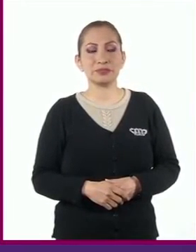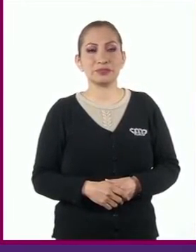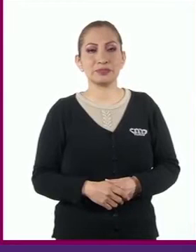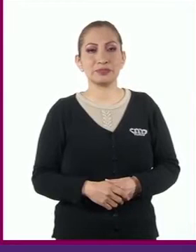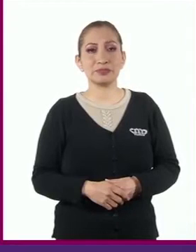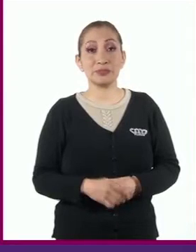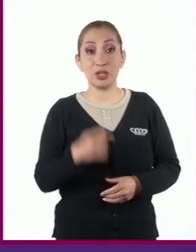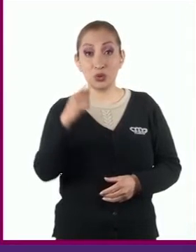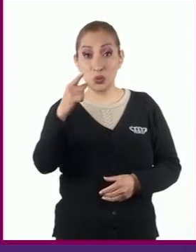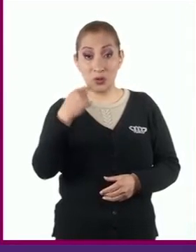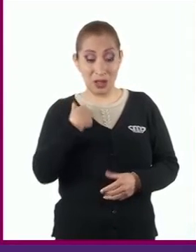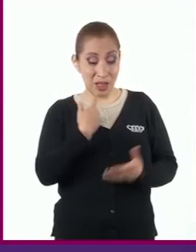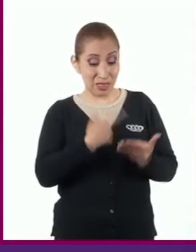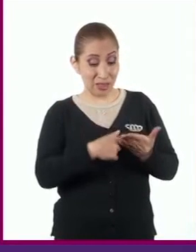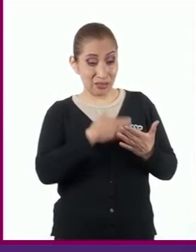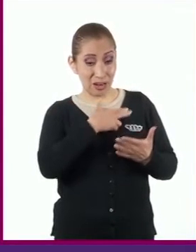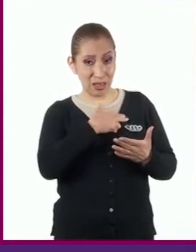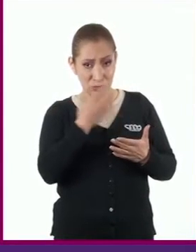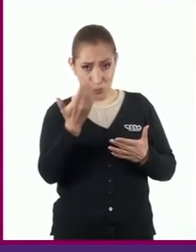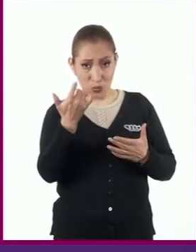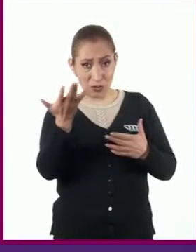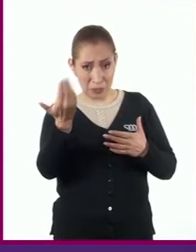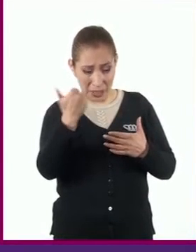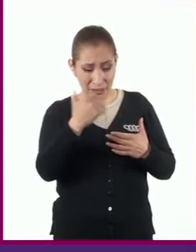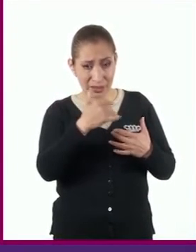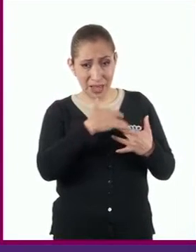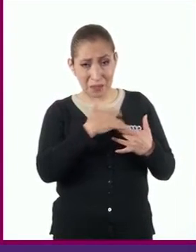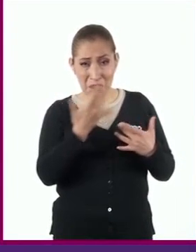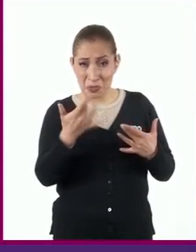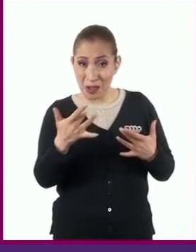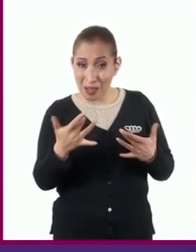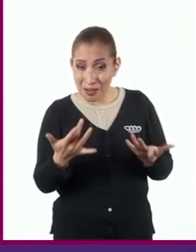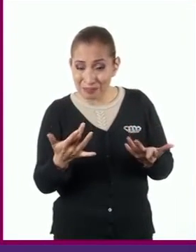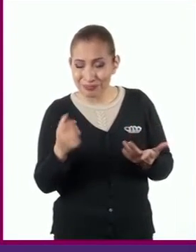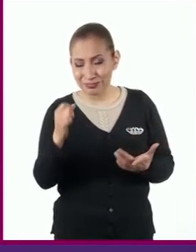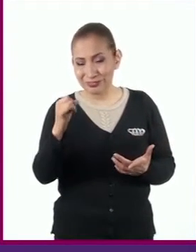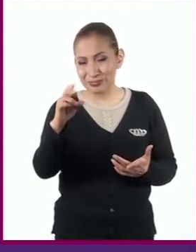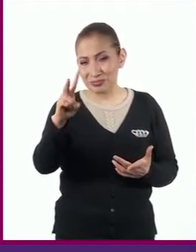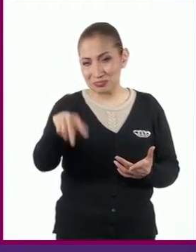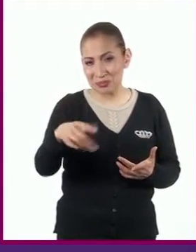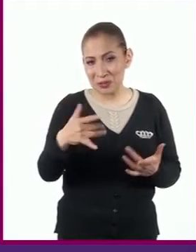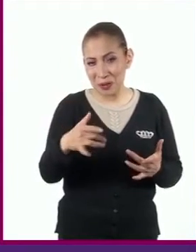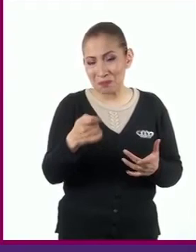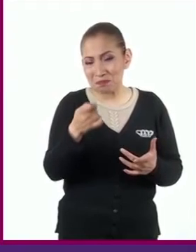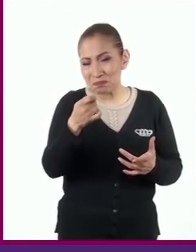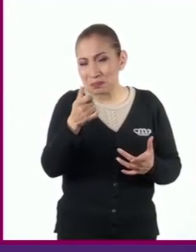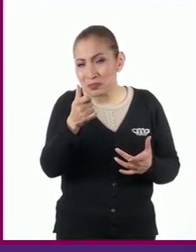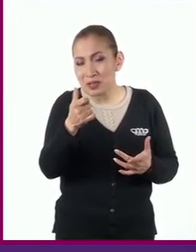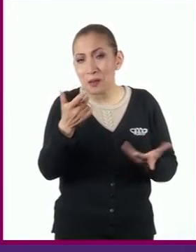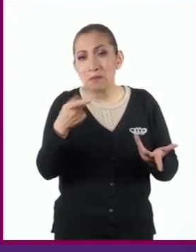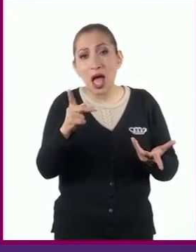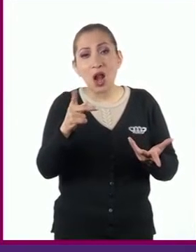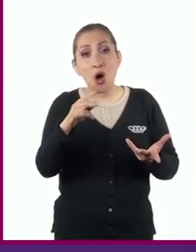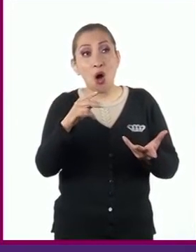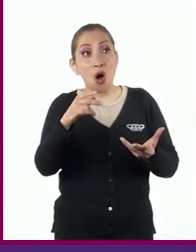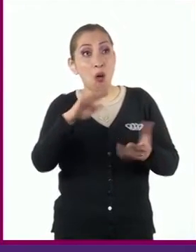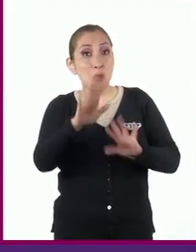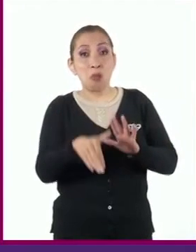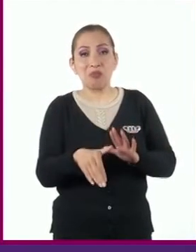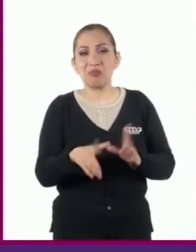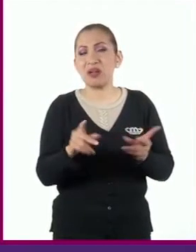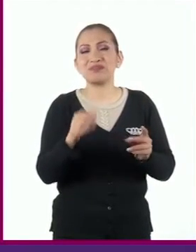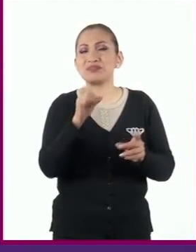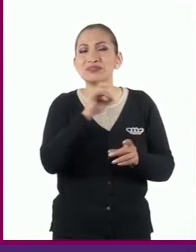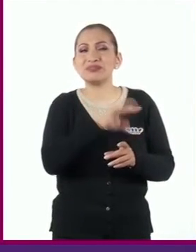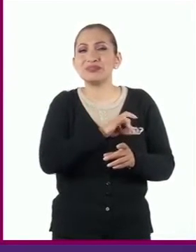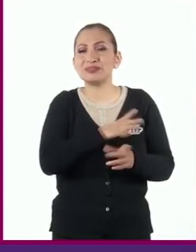En la herida que hiciste, pon el dedo. ¿Que si me duele? Sí, me duele un poco. Mas no mata el dolor. No